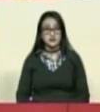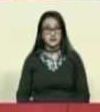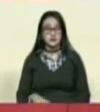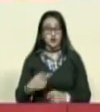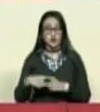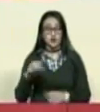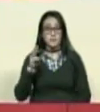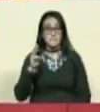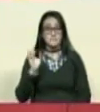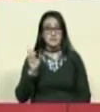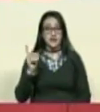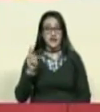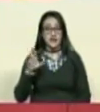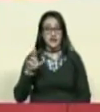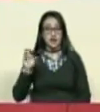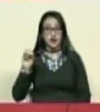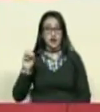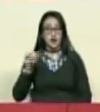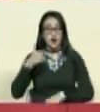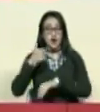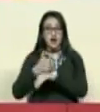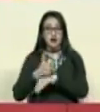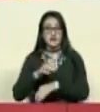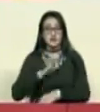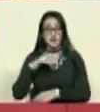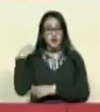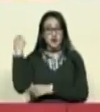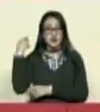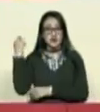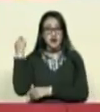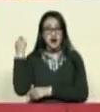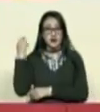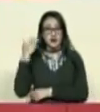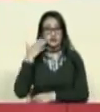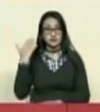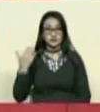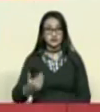Juliac, jefe de la región Los Llanos, volando alto,